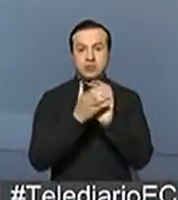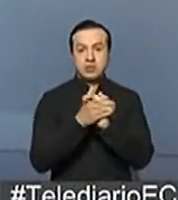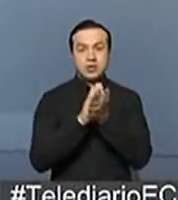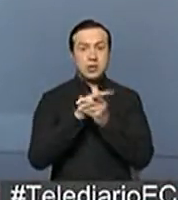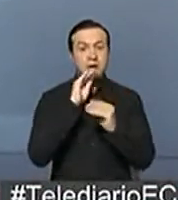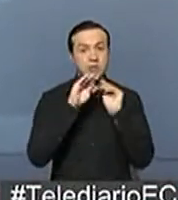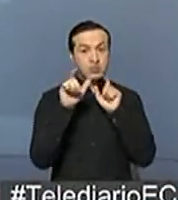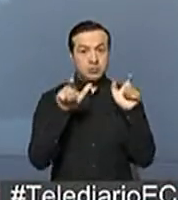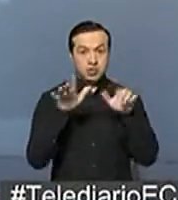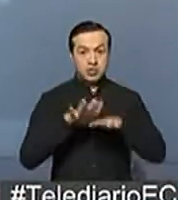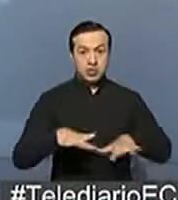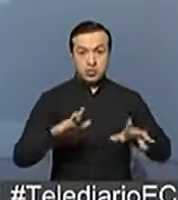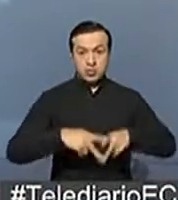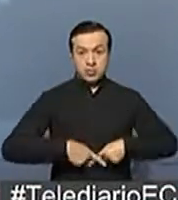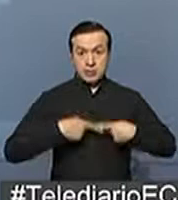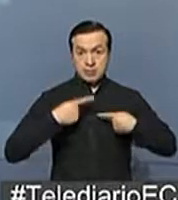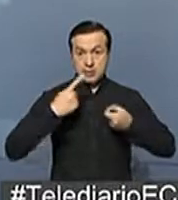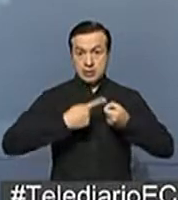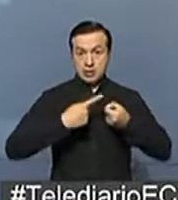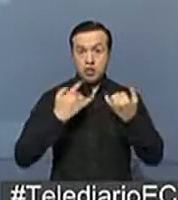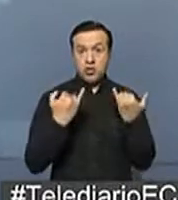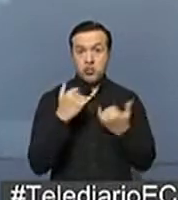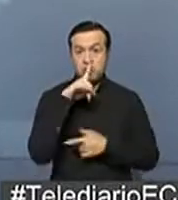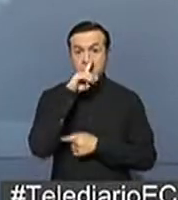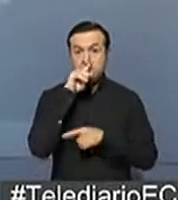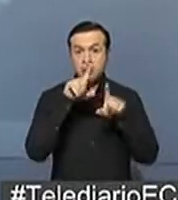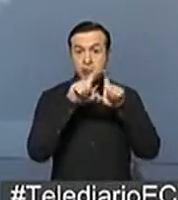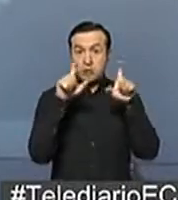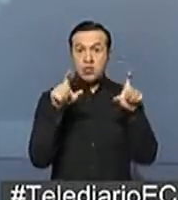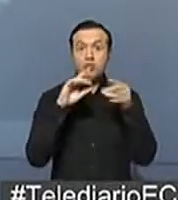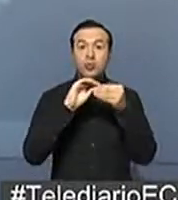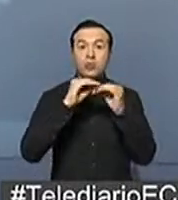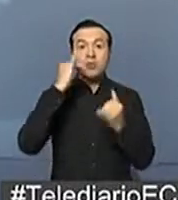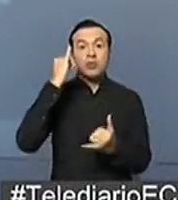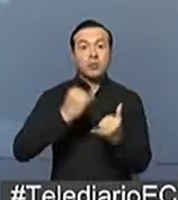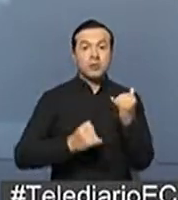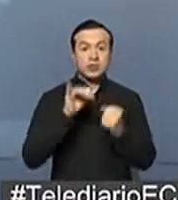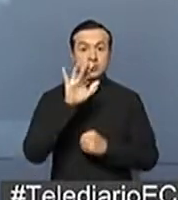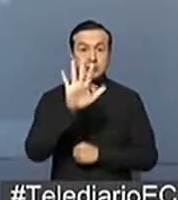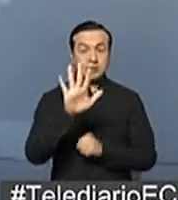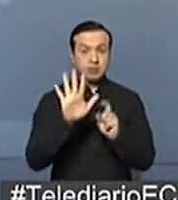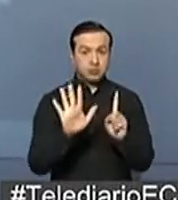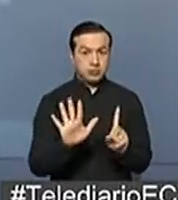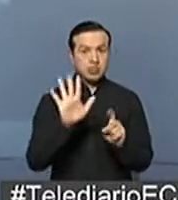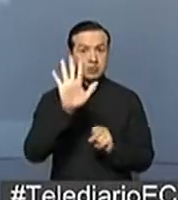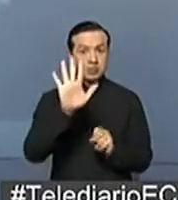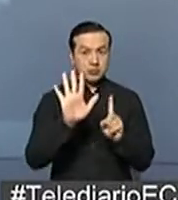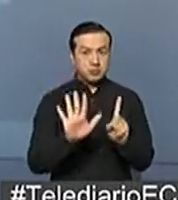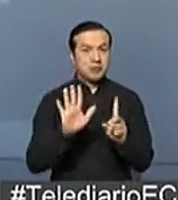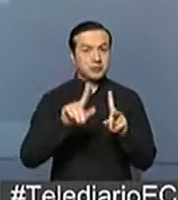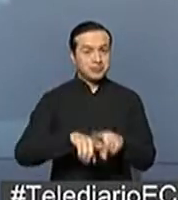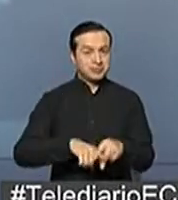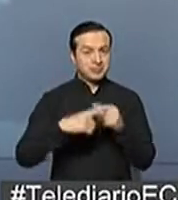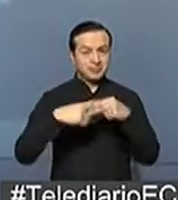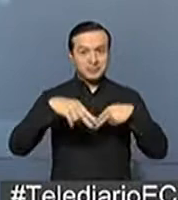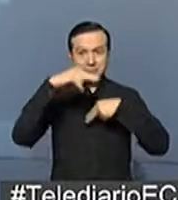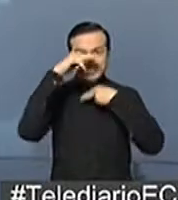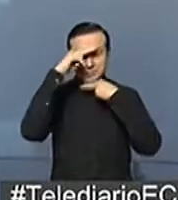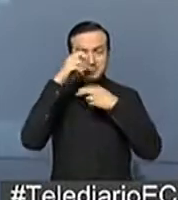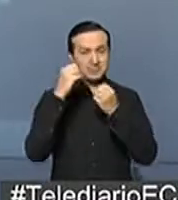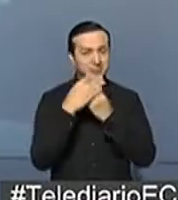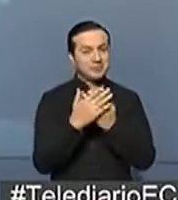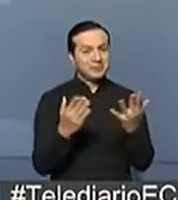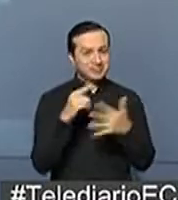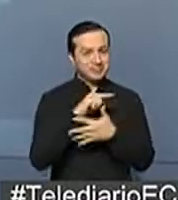personas que viven en la capital que el Hoy No Circula aplica para las placas 5 y 6. Comenzamos la jornada de noticias revisando